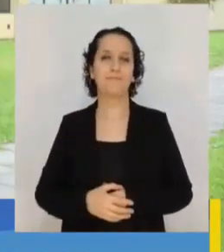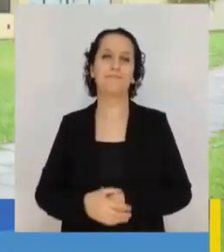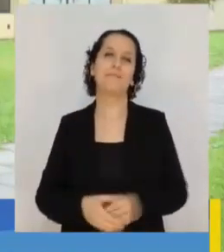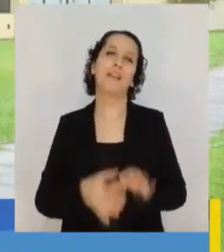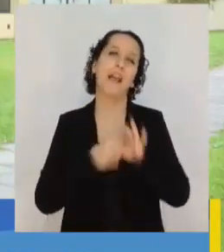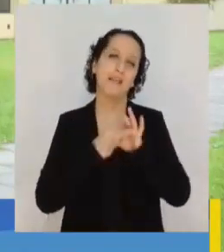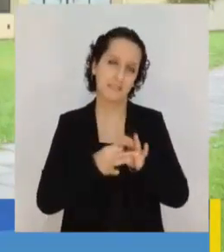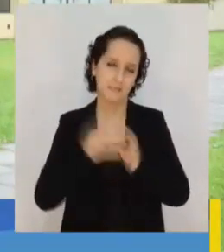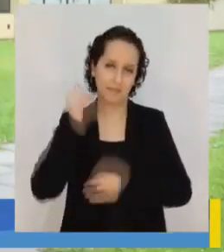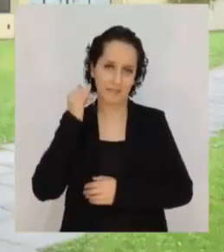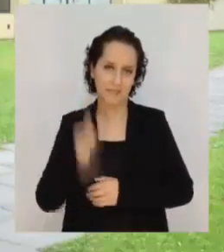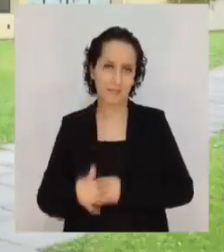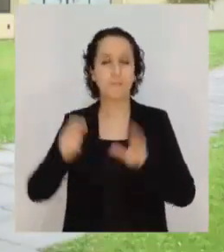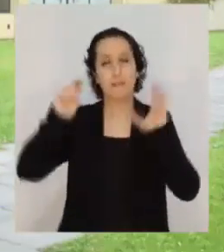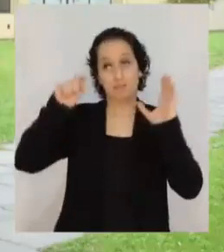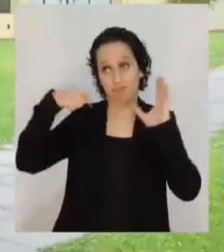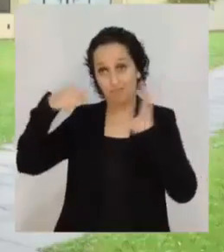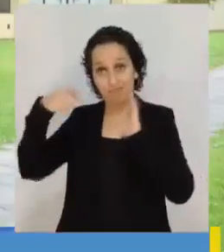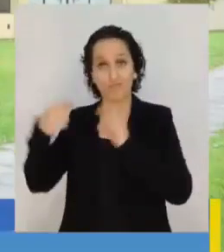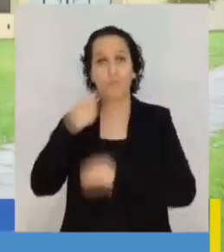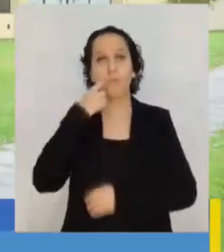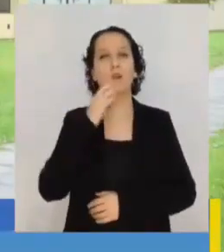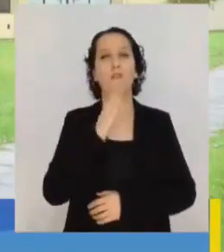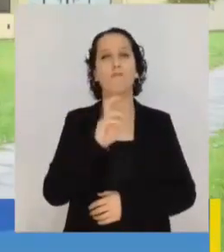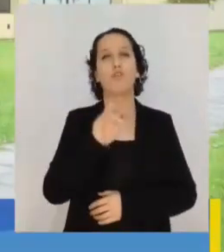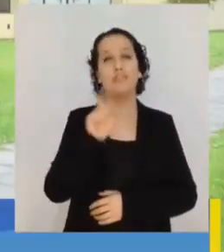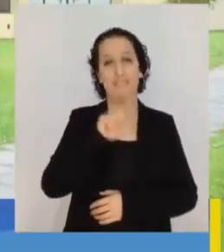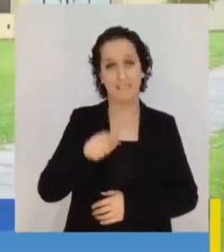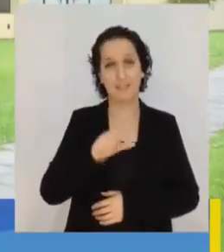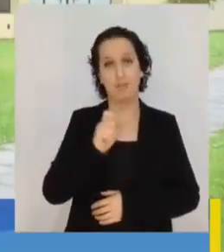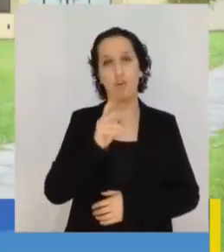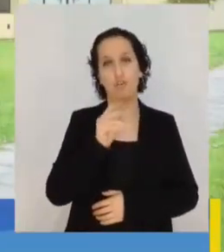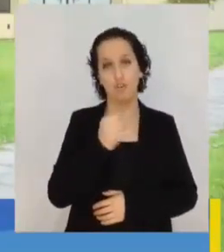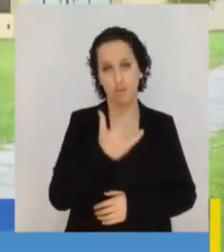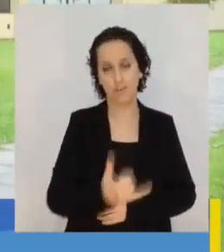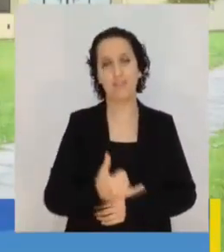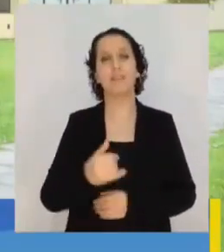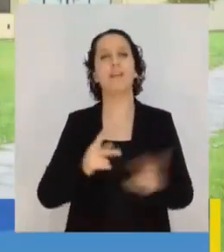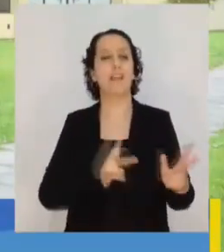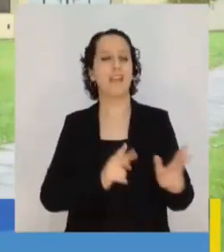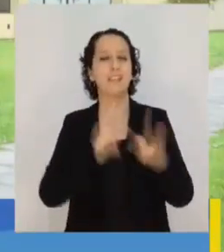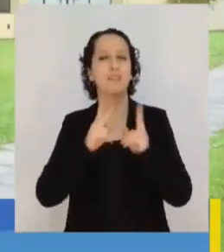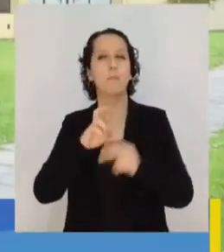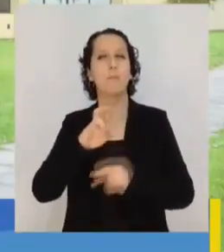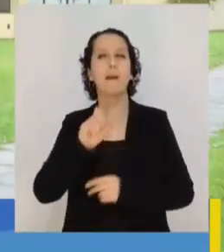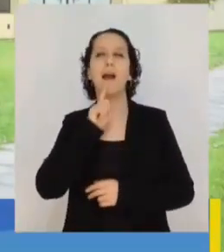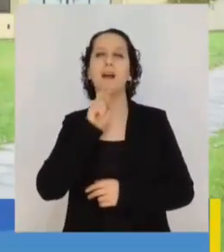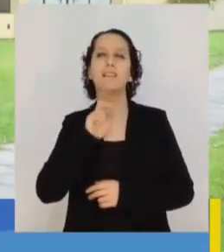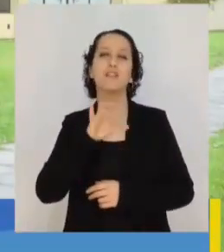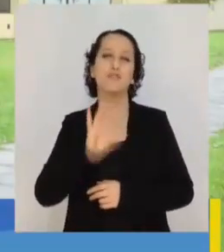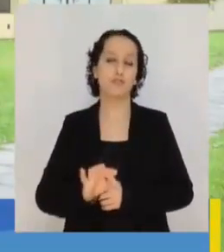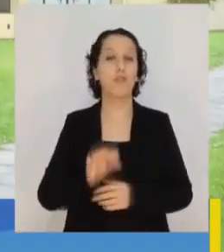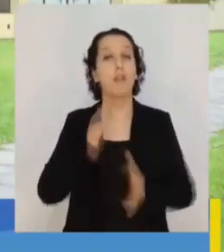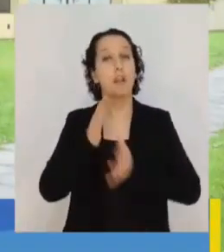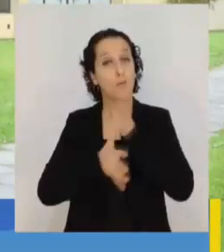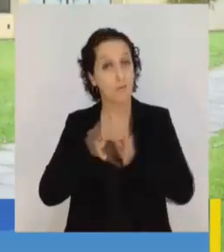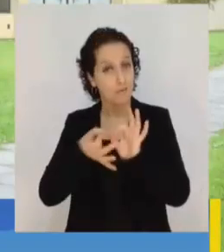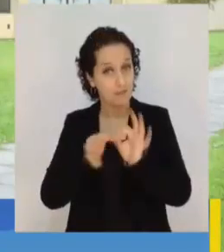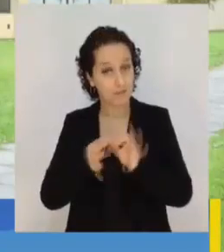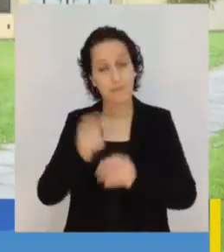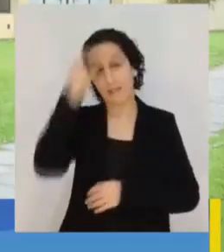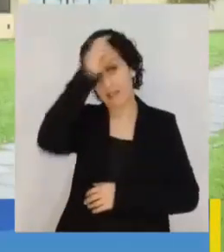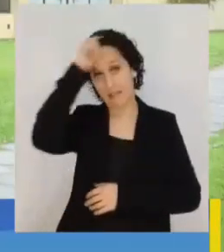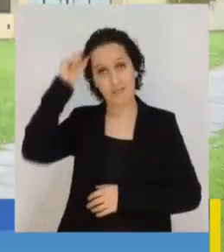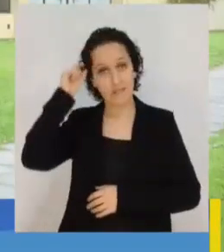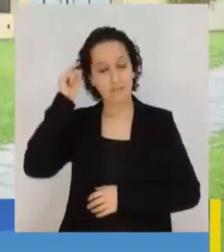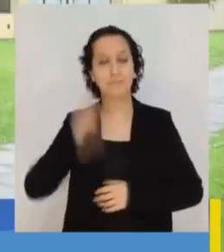www.concepcion.cl. Agradecemos como siempre las imágenes de Boris Godoy Valdebenito, la edición de Patricio Rifo Amás, en la lengua de señas de